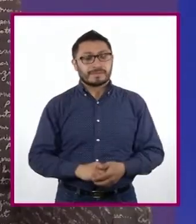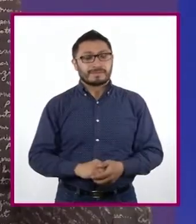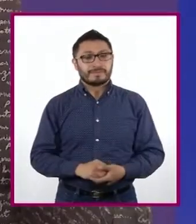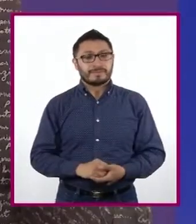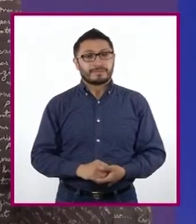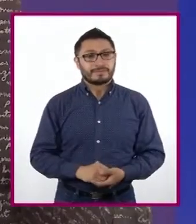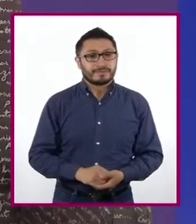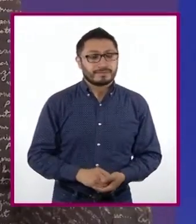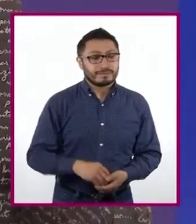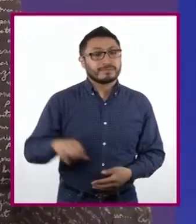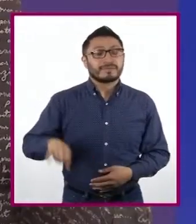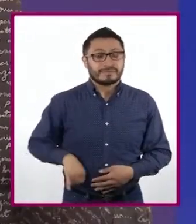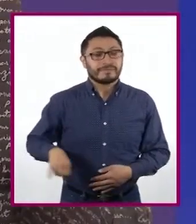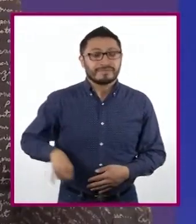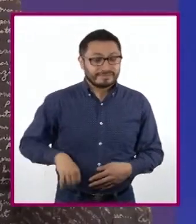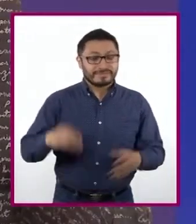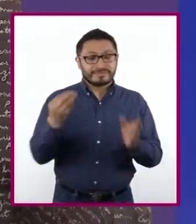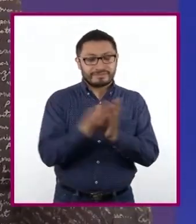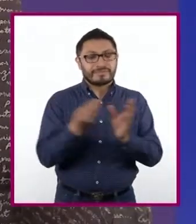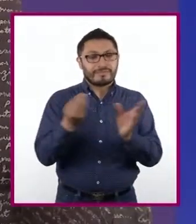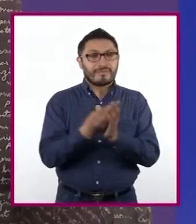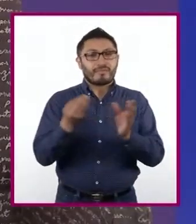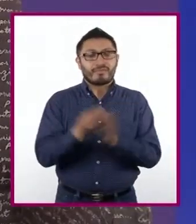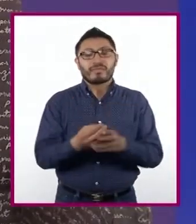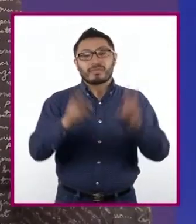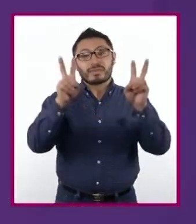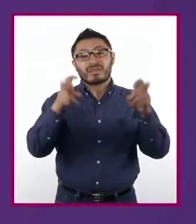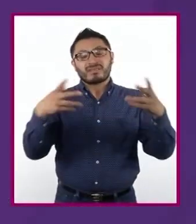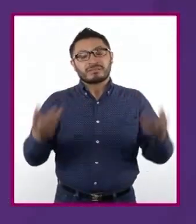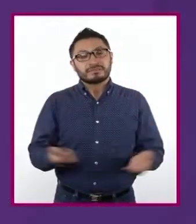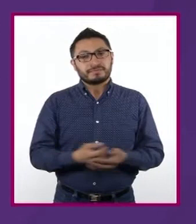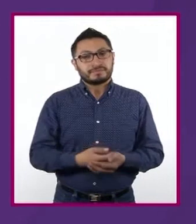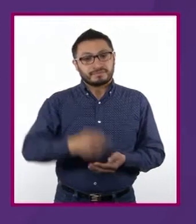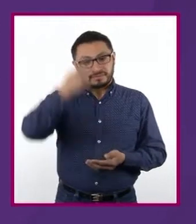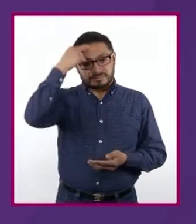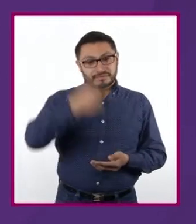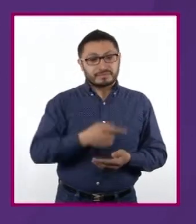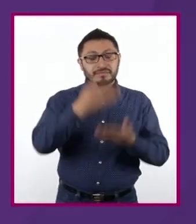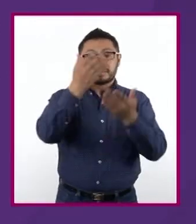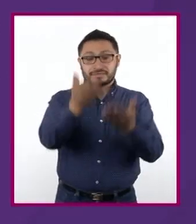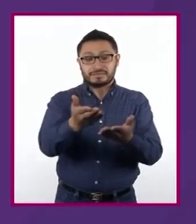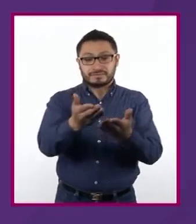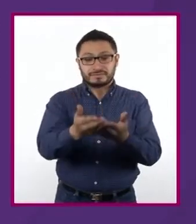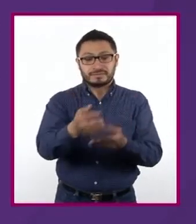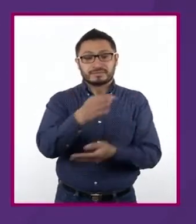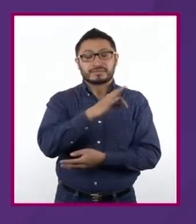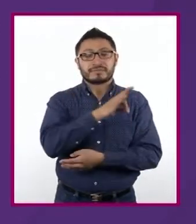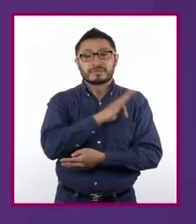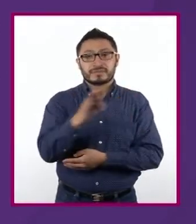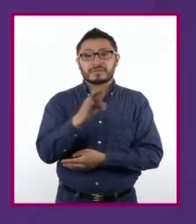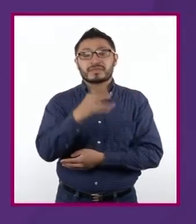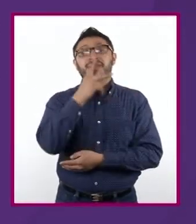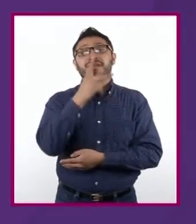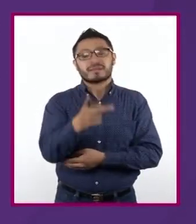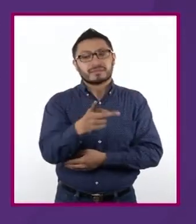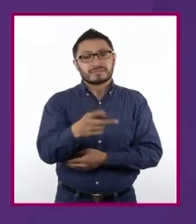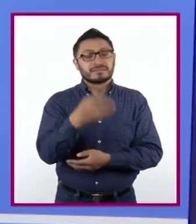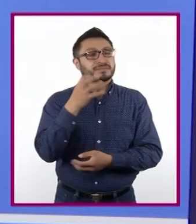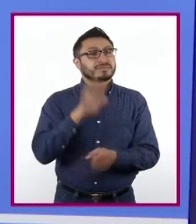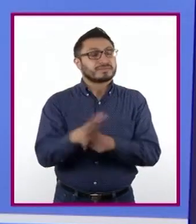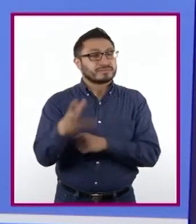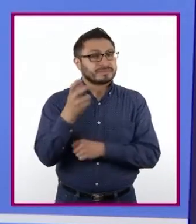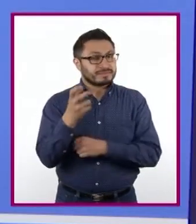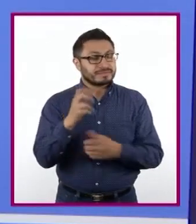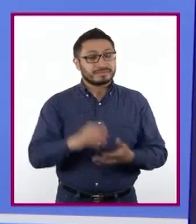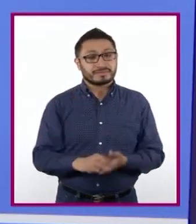esta interesante sesión titulada Para ti, el poder de la palabra.